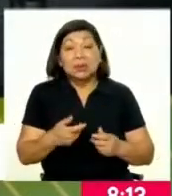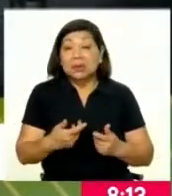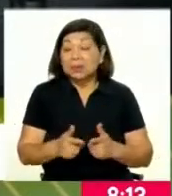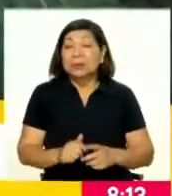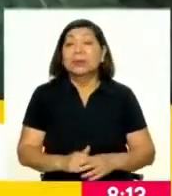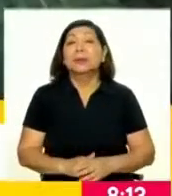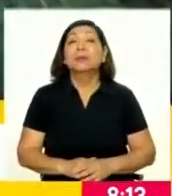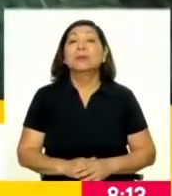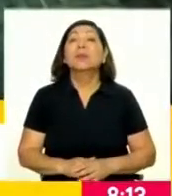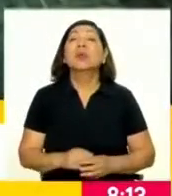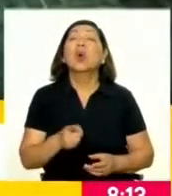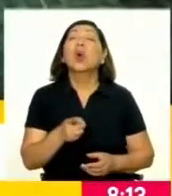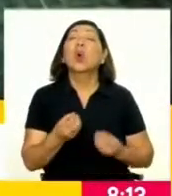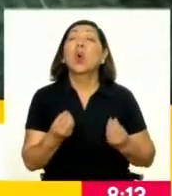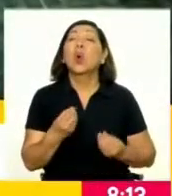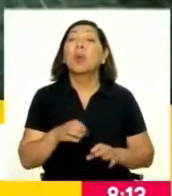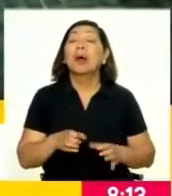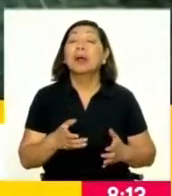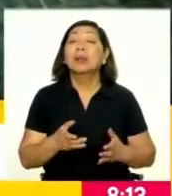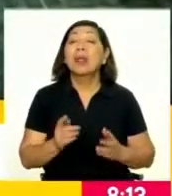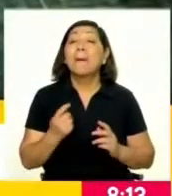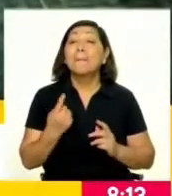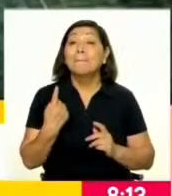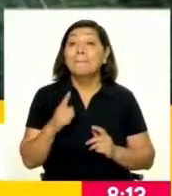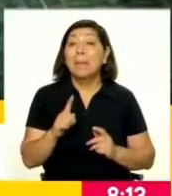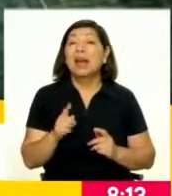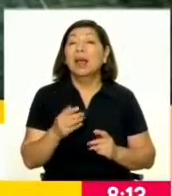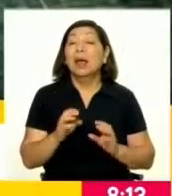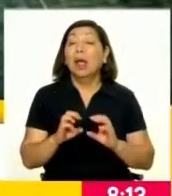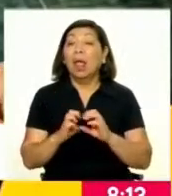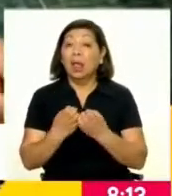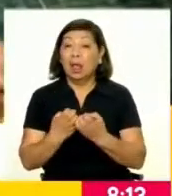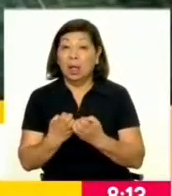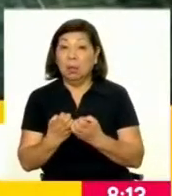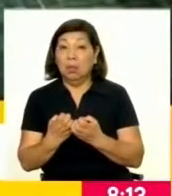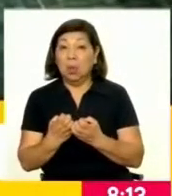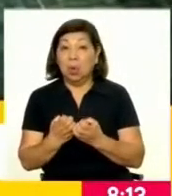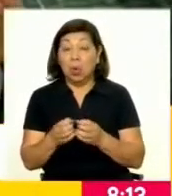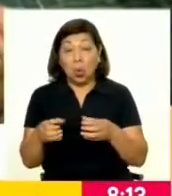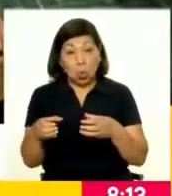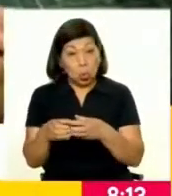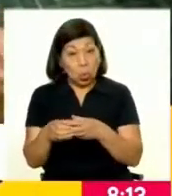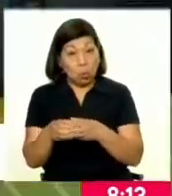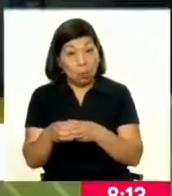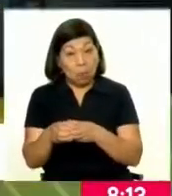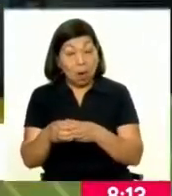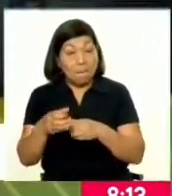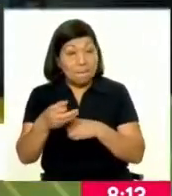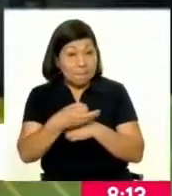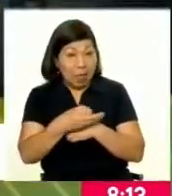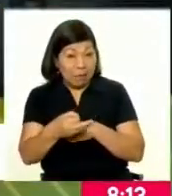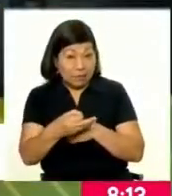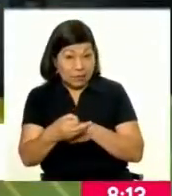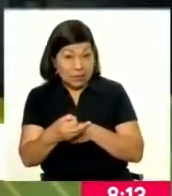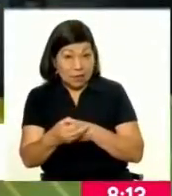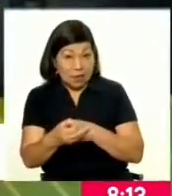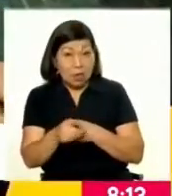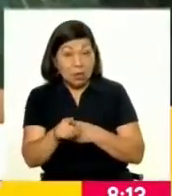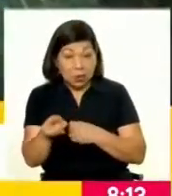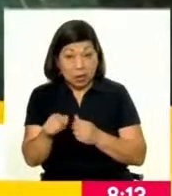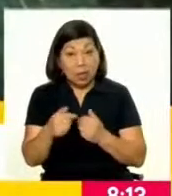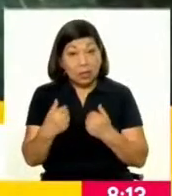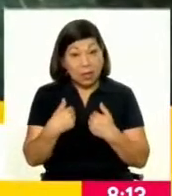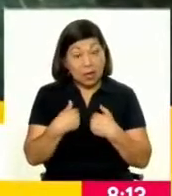libertad. ¿Cómo hacen ustedes para la distribución de equipos, ¿no? ¿Cuentan con equipos en las regiones, en provincias,